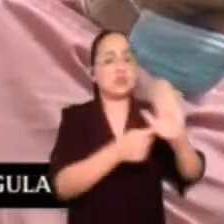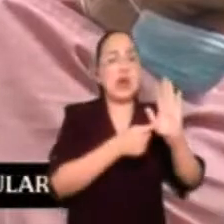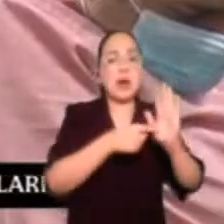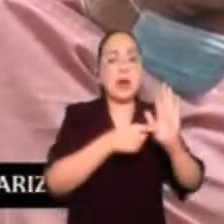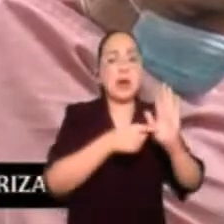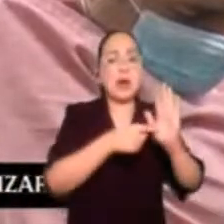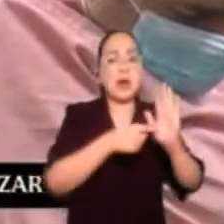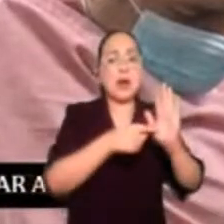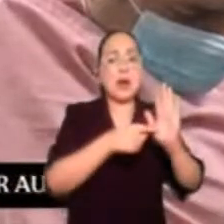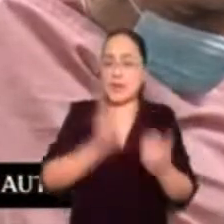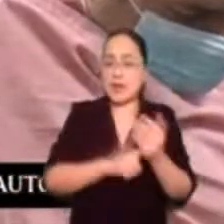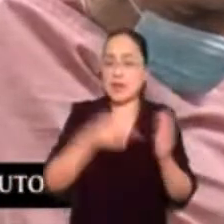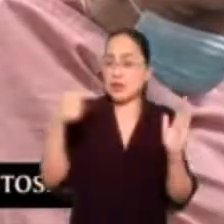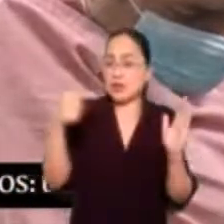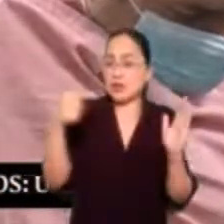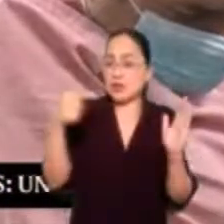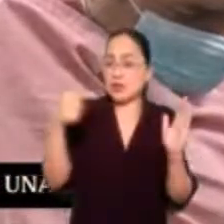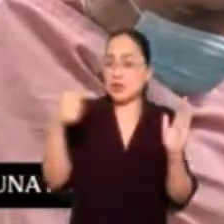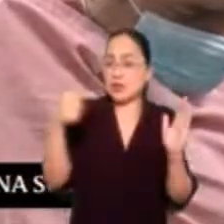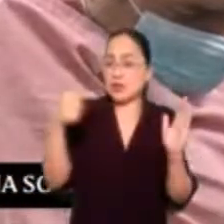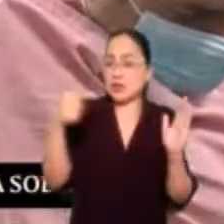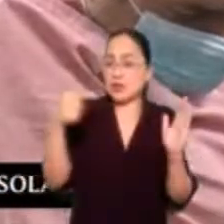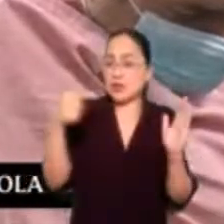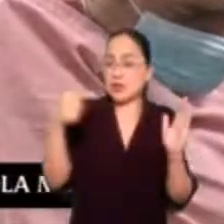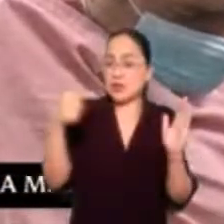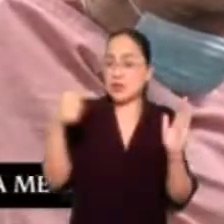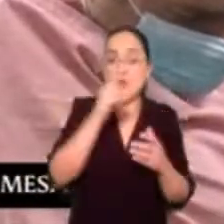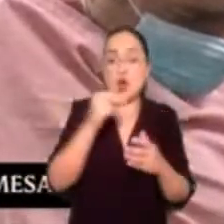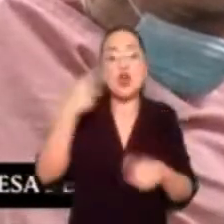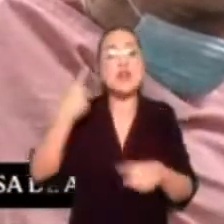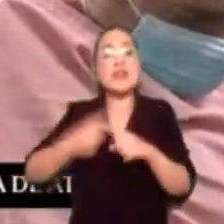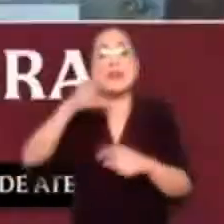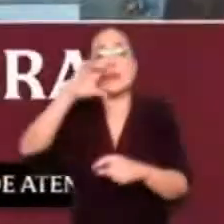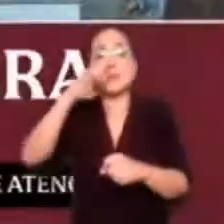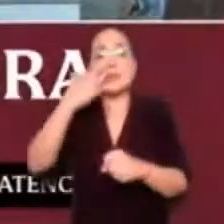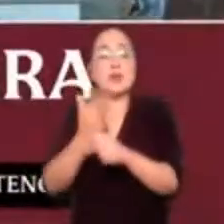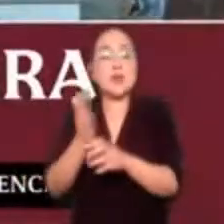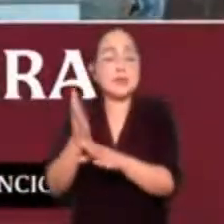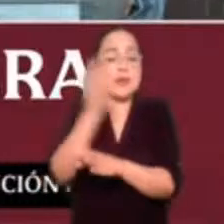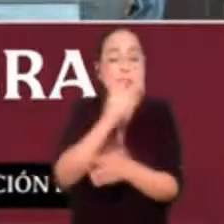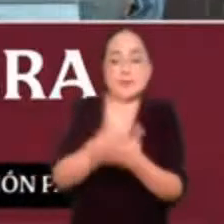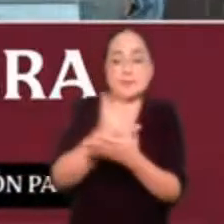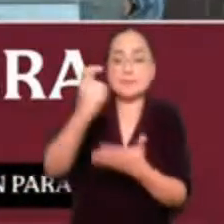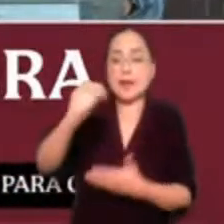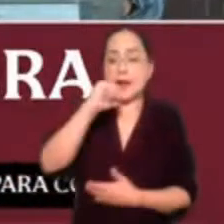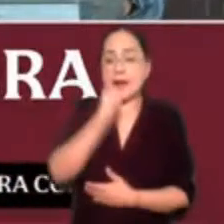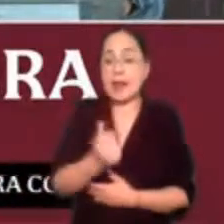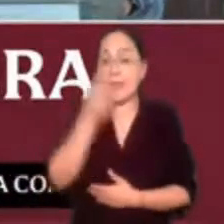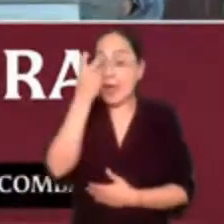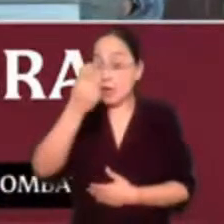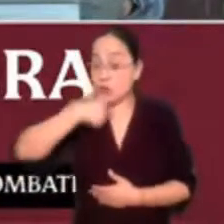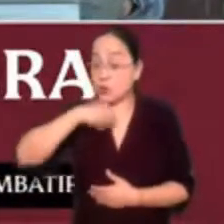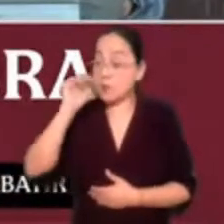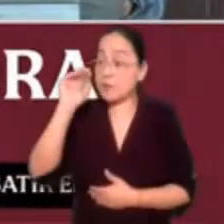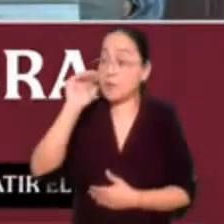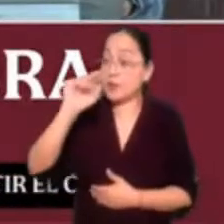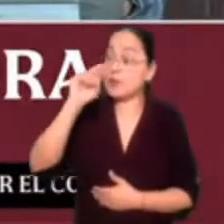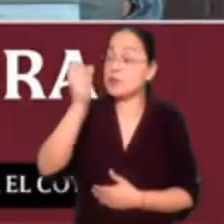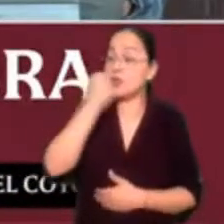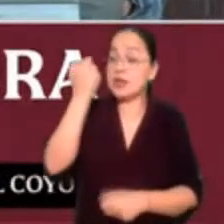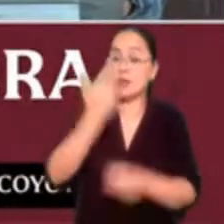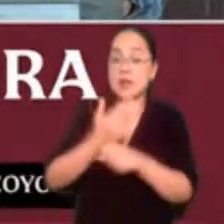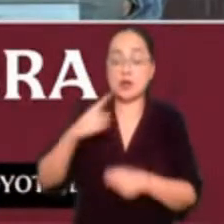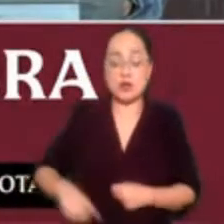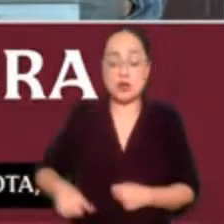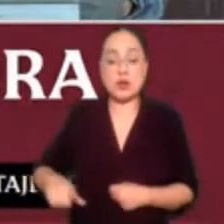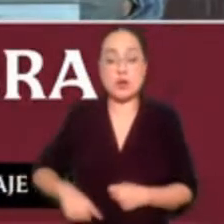institución, sino quienes fueron los responsables. Ahí yo le pediría al secretario general de gobierno que nos